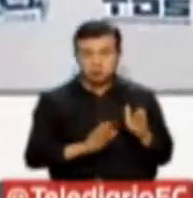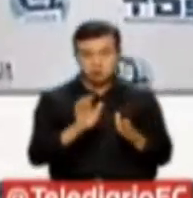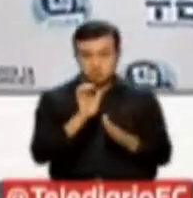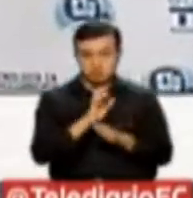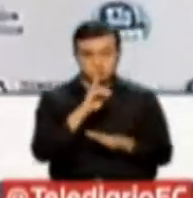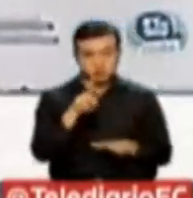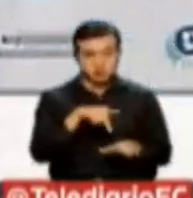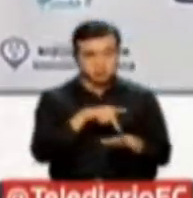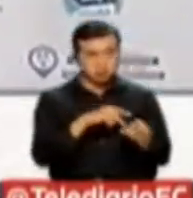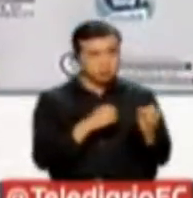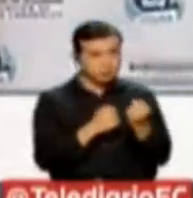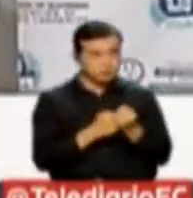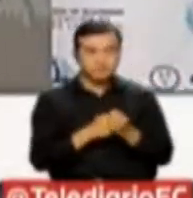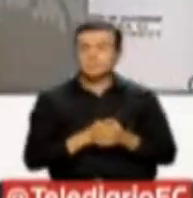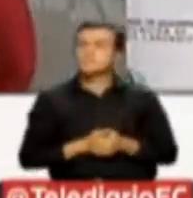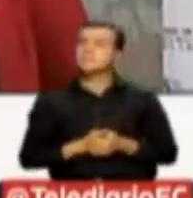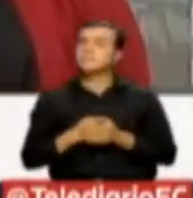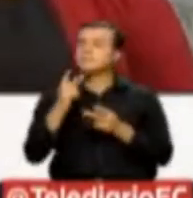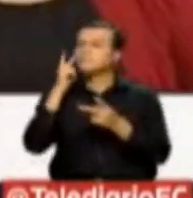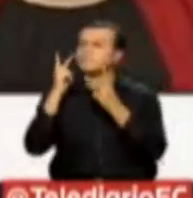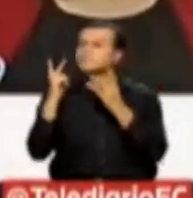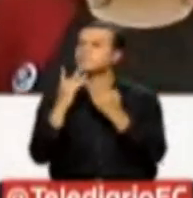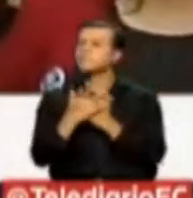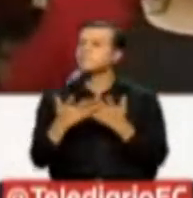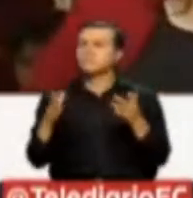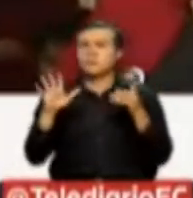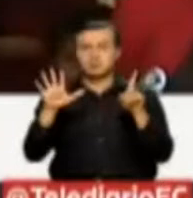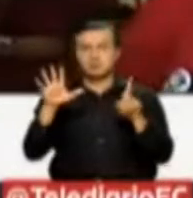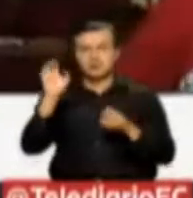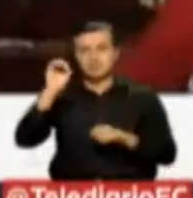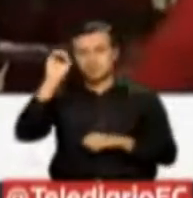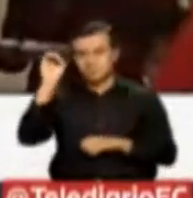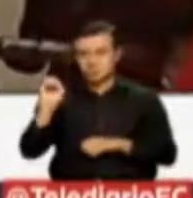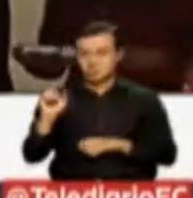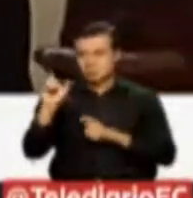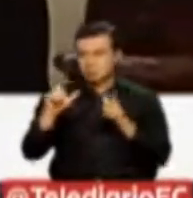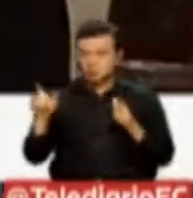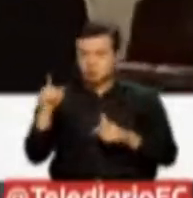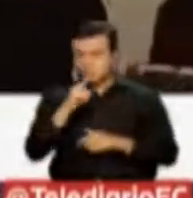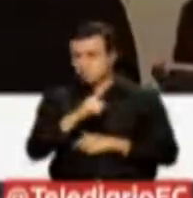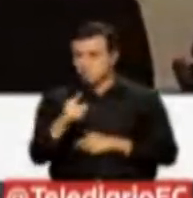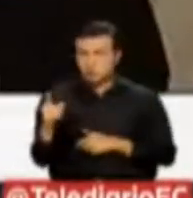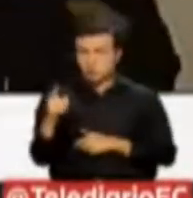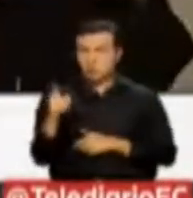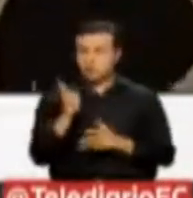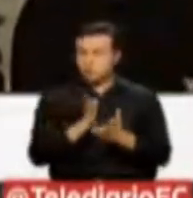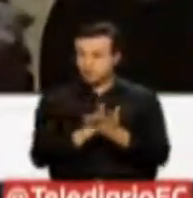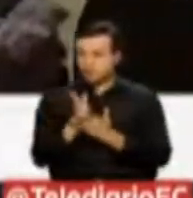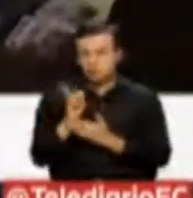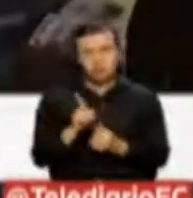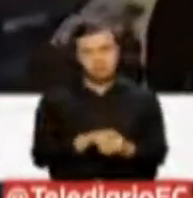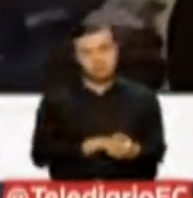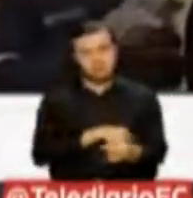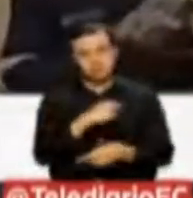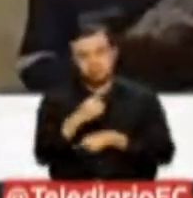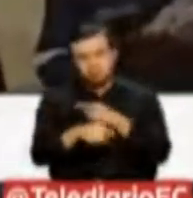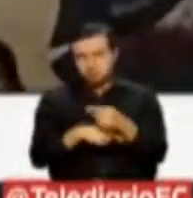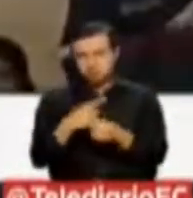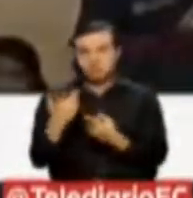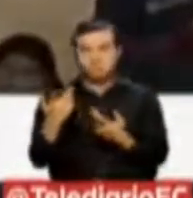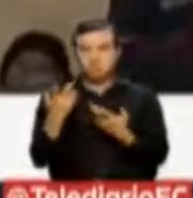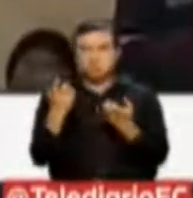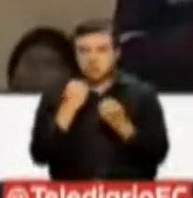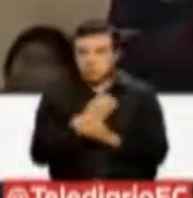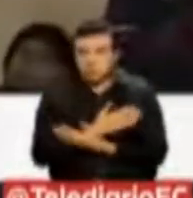desarrollo profesional. Justamente veíamos que casi el 60% de los estudiantes opta por estas carreras tradicionales. La idea de